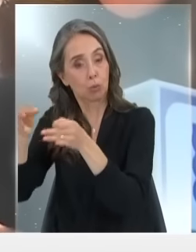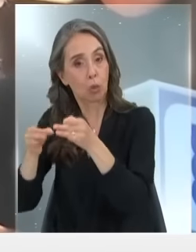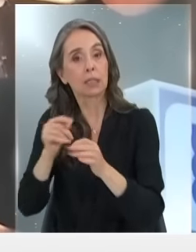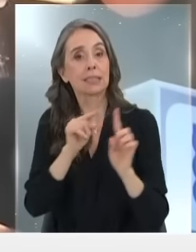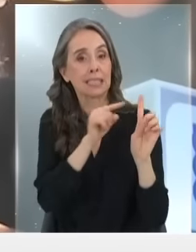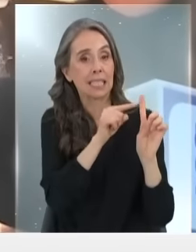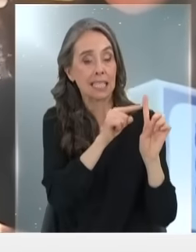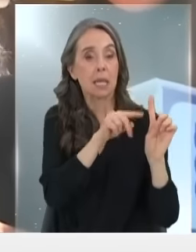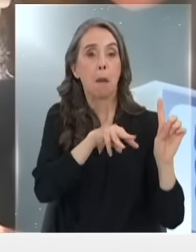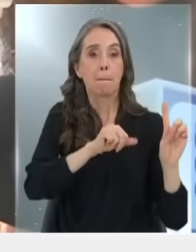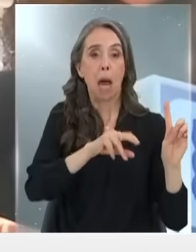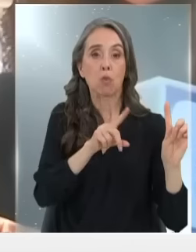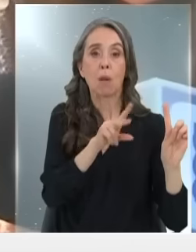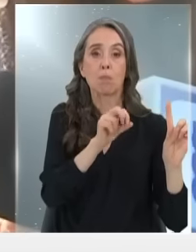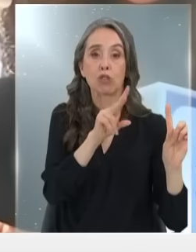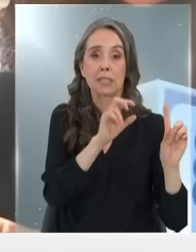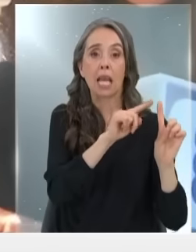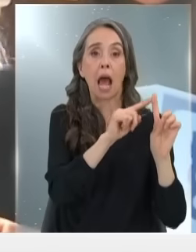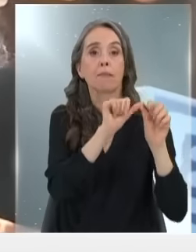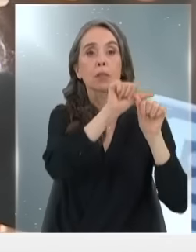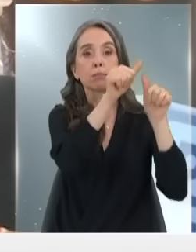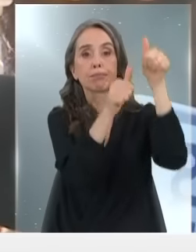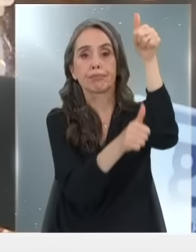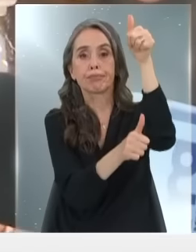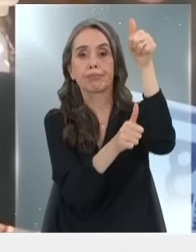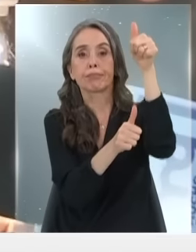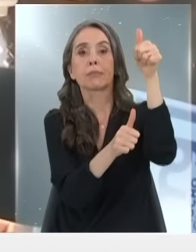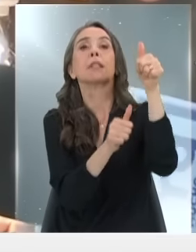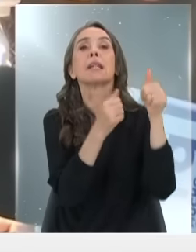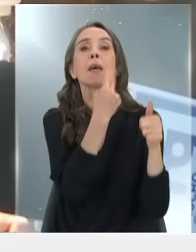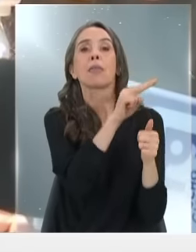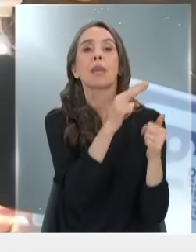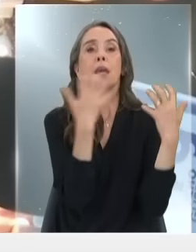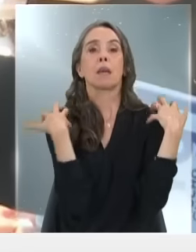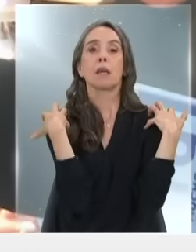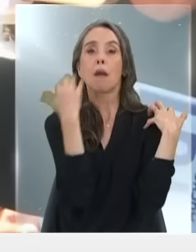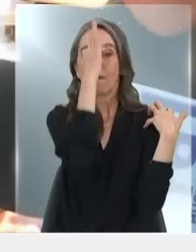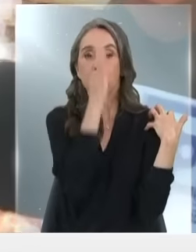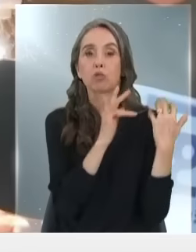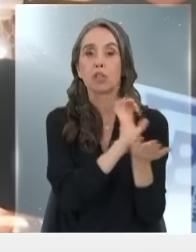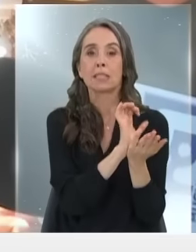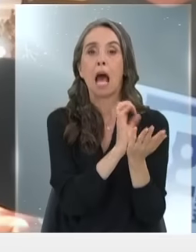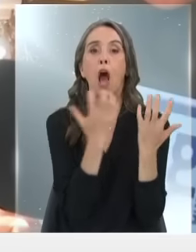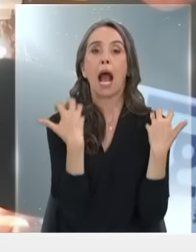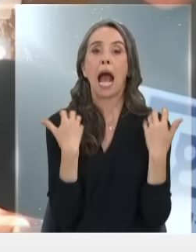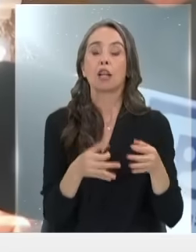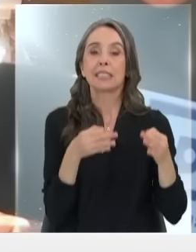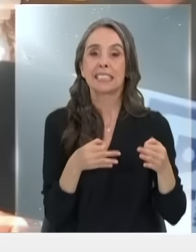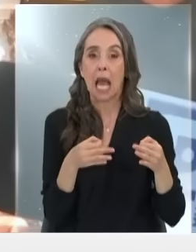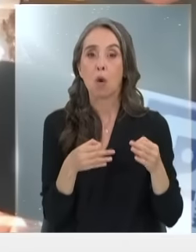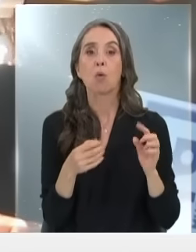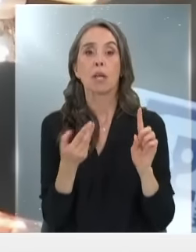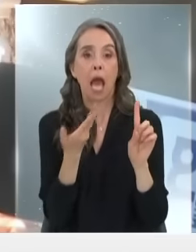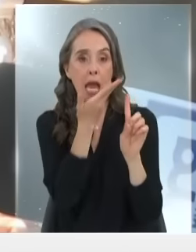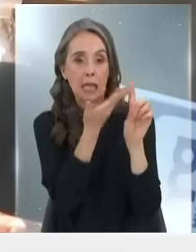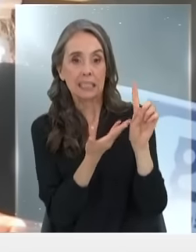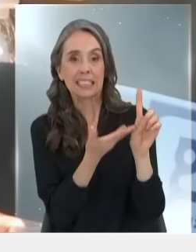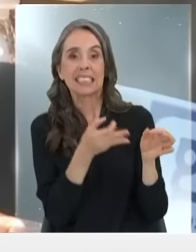era parte de la estructura del Estado que se dedicaba precisamente a la seguridad. Su seguridad es algo que nos